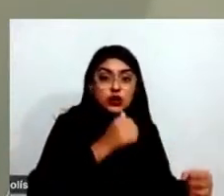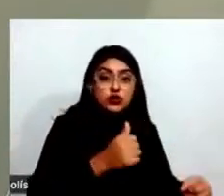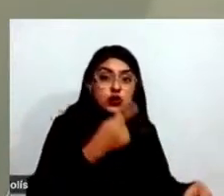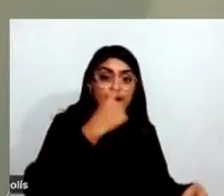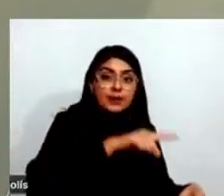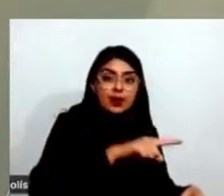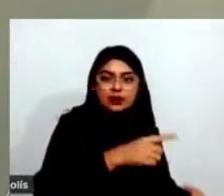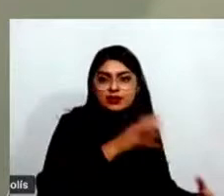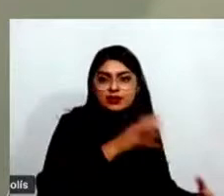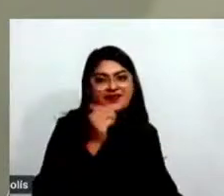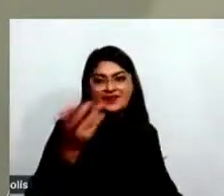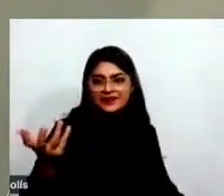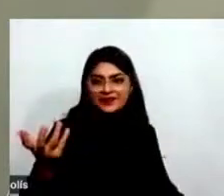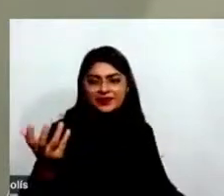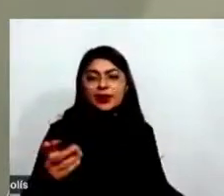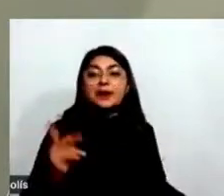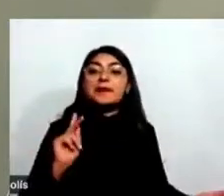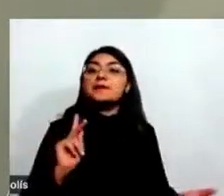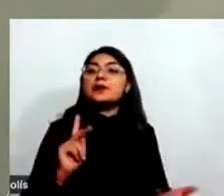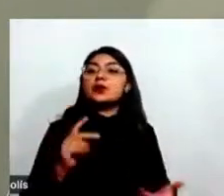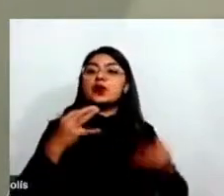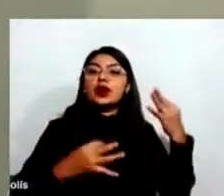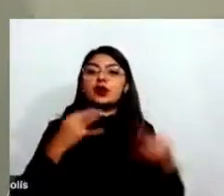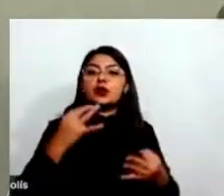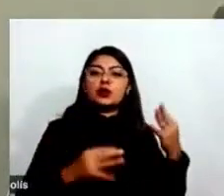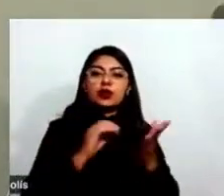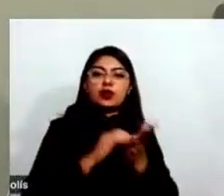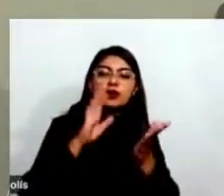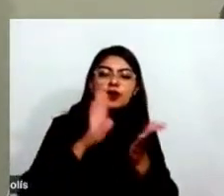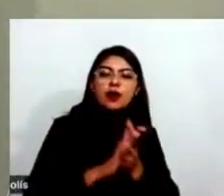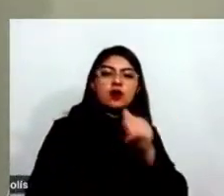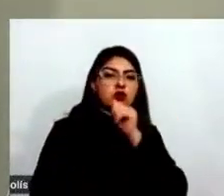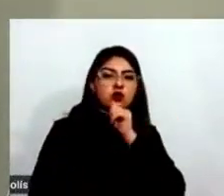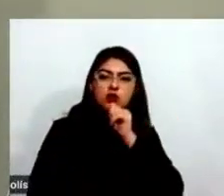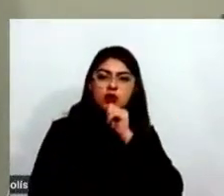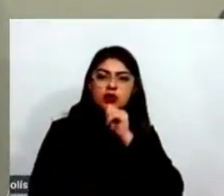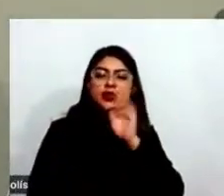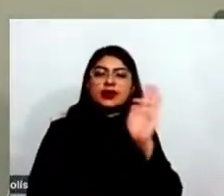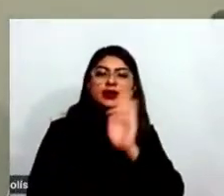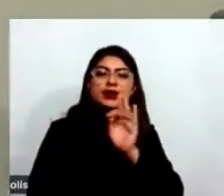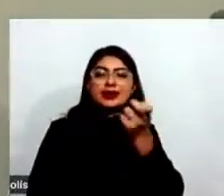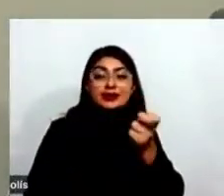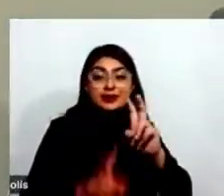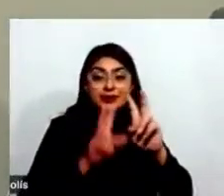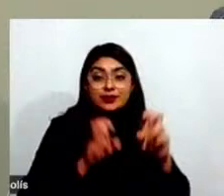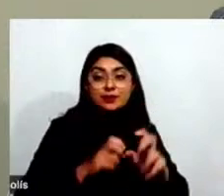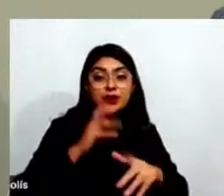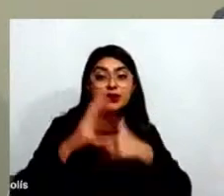esos matices, y eso yo creo que es una discusión que tal vez se dé en el futuro y que es importante y relevante.